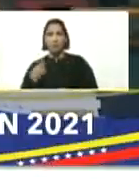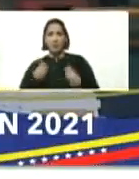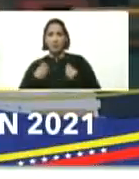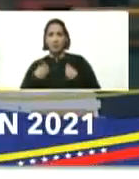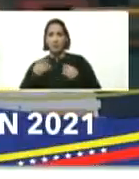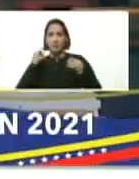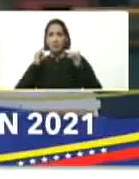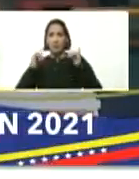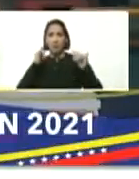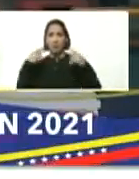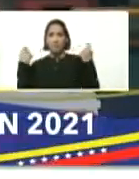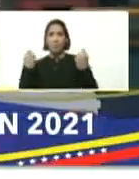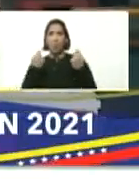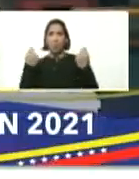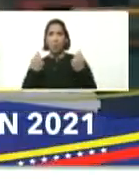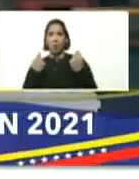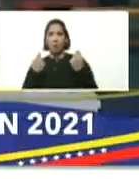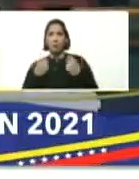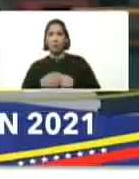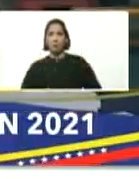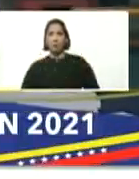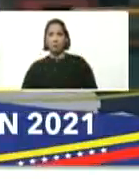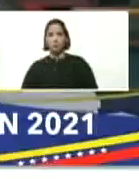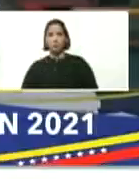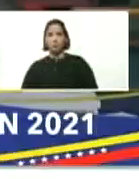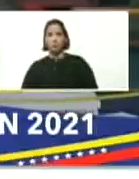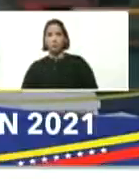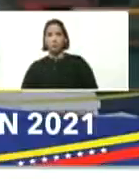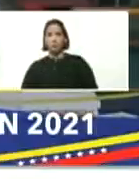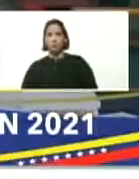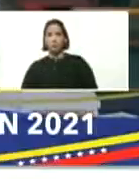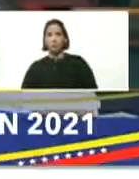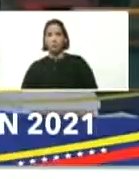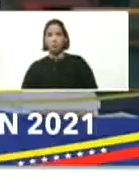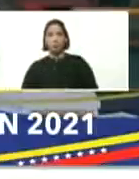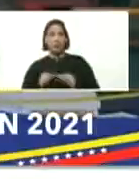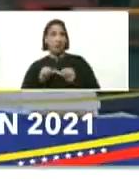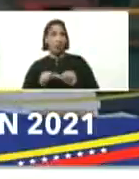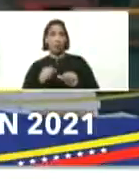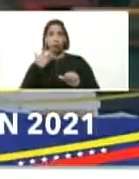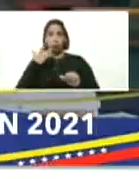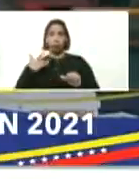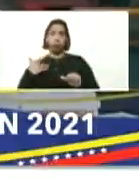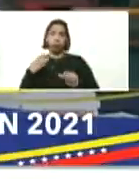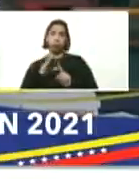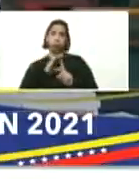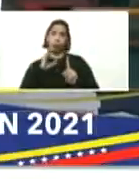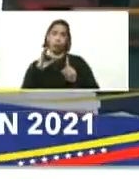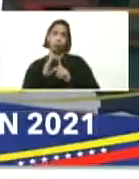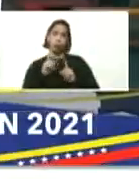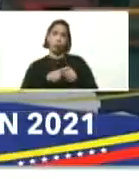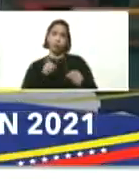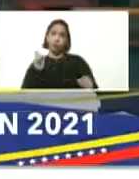fiesta popular. Atrás quedó la cultura elitesca,